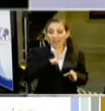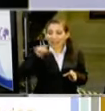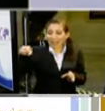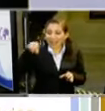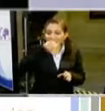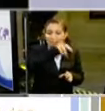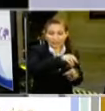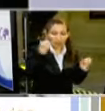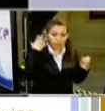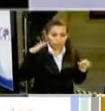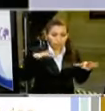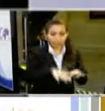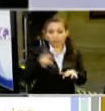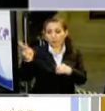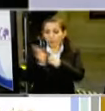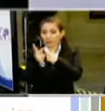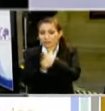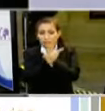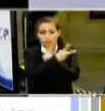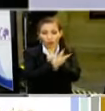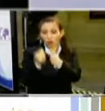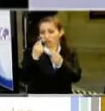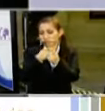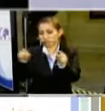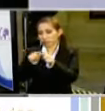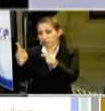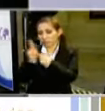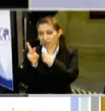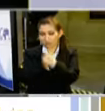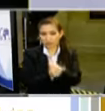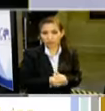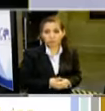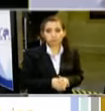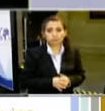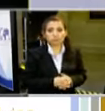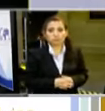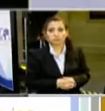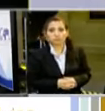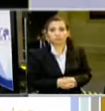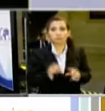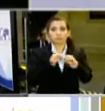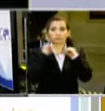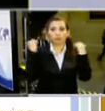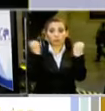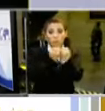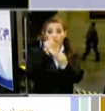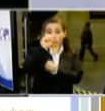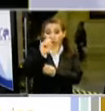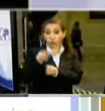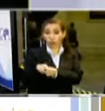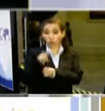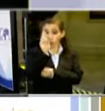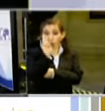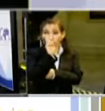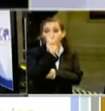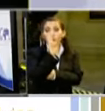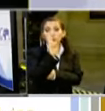foros bilaterales, multilaterales, ya sea los de la Organización de Naciones Unidas o los